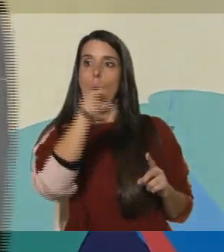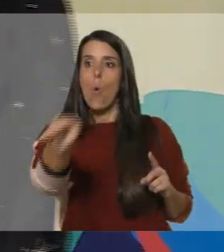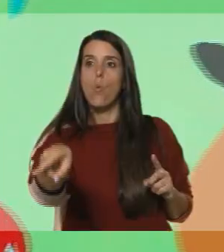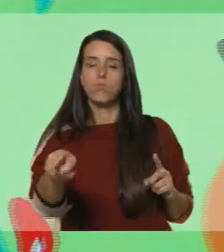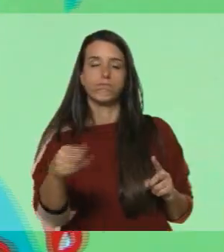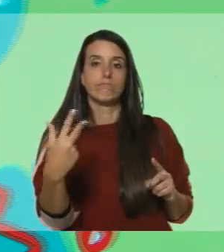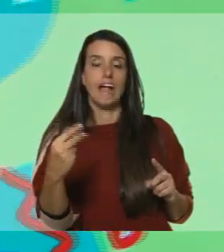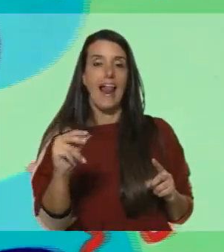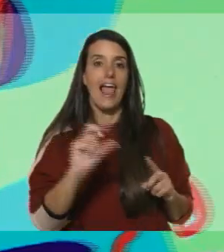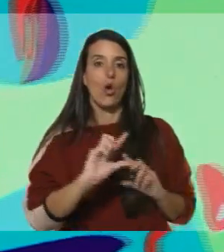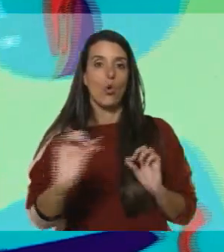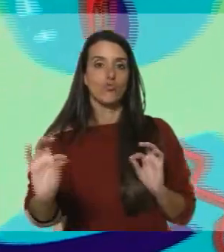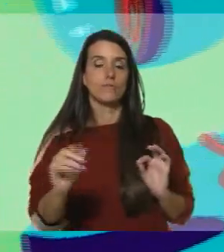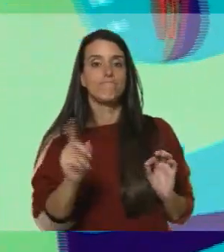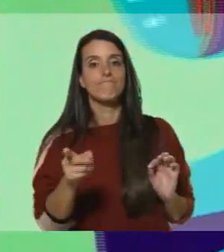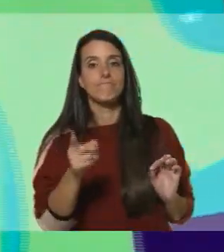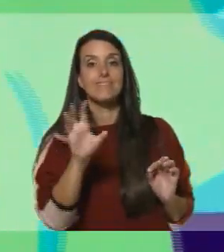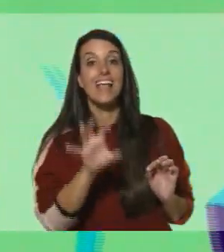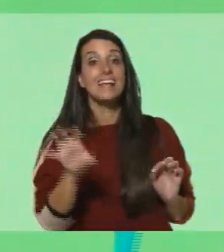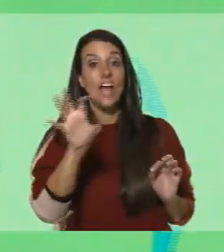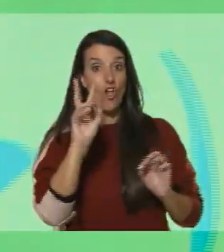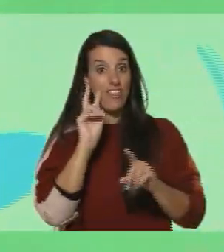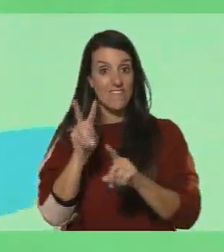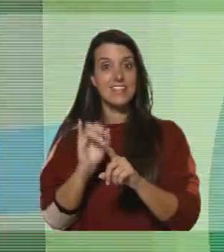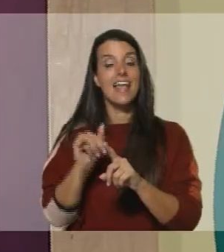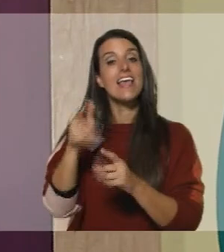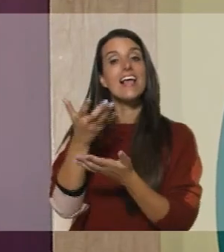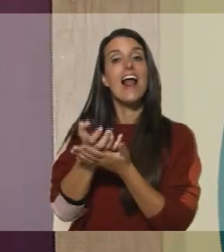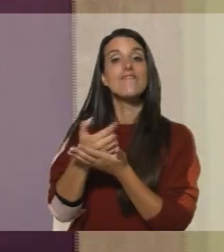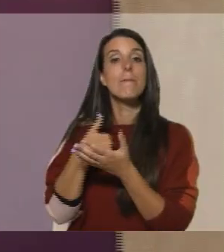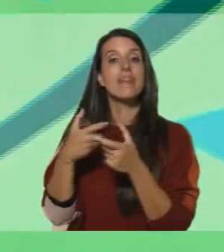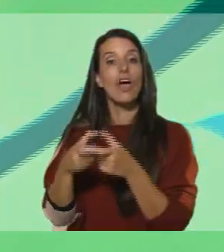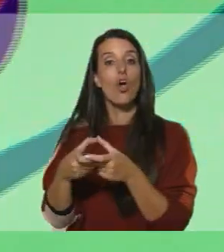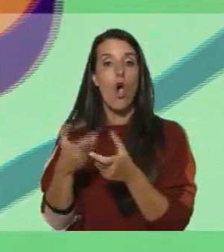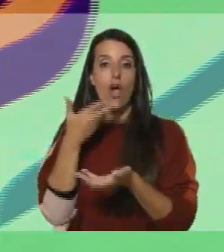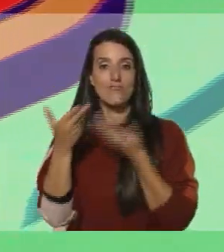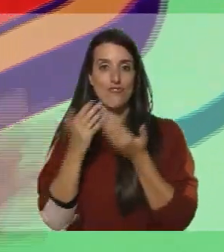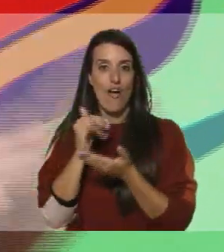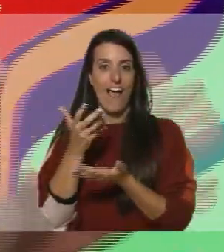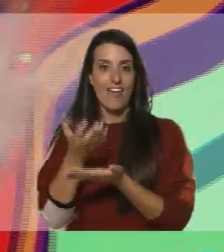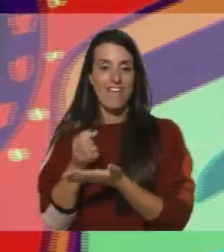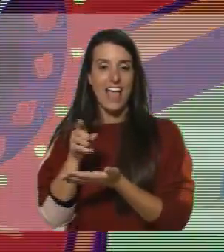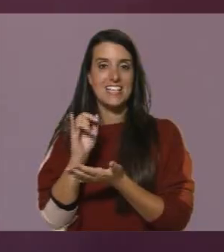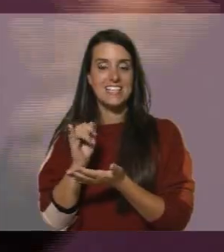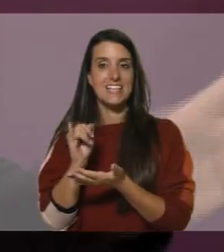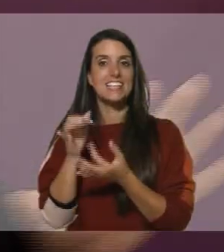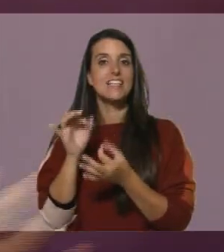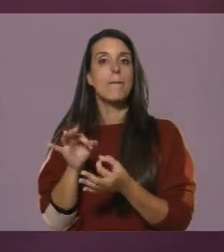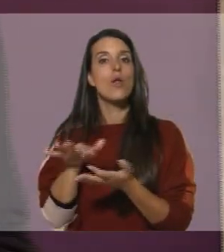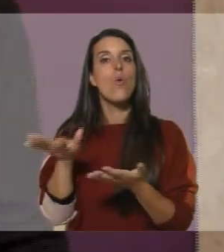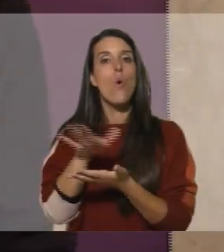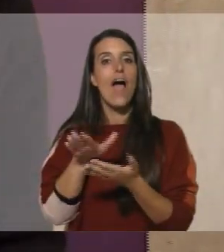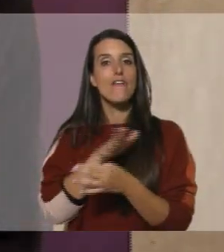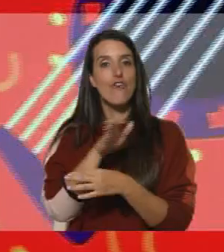Recién a Freddy lo veíamos en el Florencio Sánchez del Cerro. Sí. ¿Verdad? Claro. Ahí grabé el disco, además. Ahí grabaste el disco. Sí. Siempre ando por esos lugares,